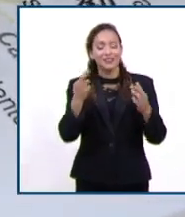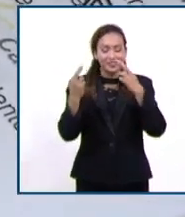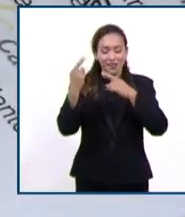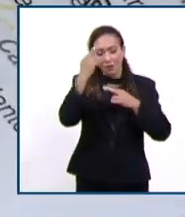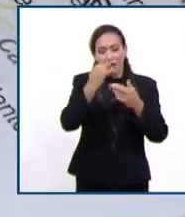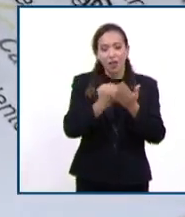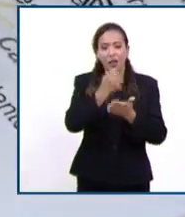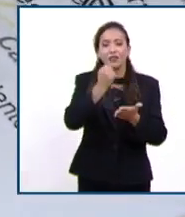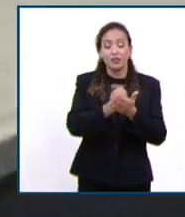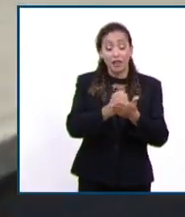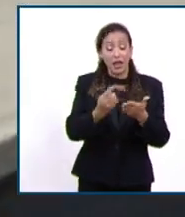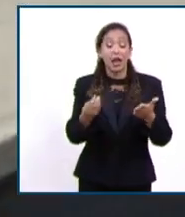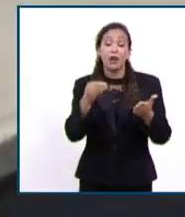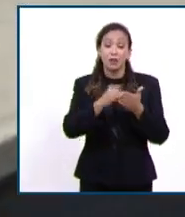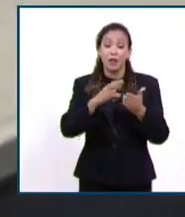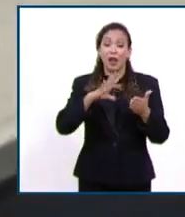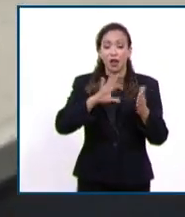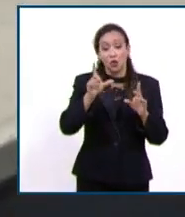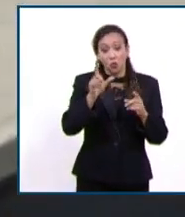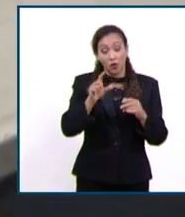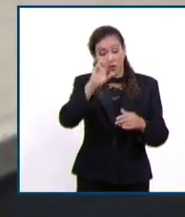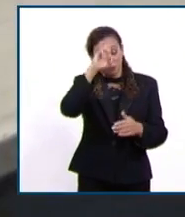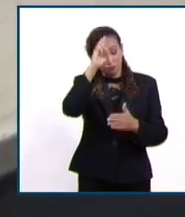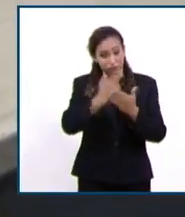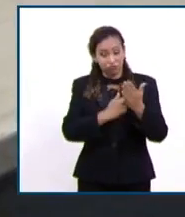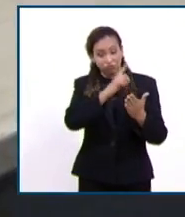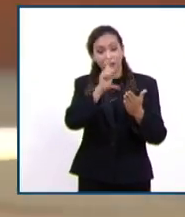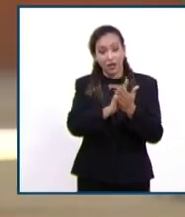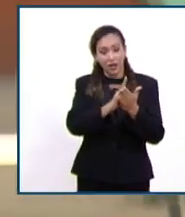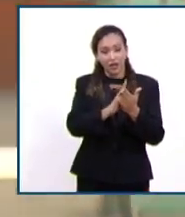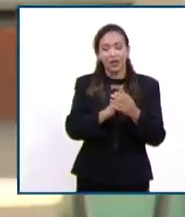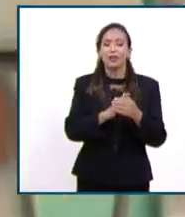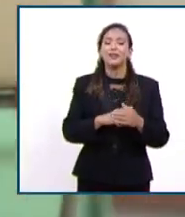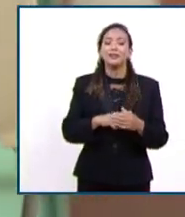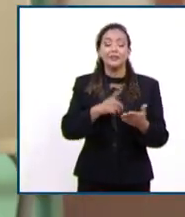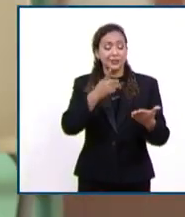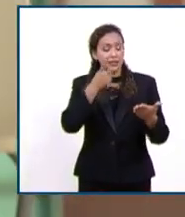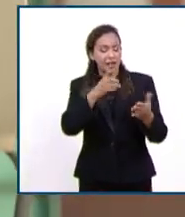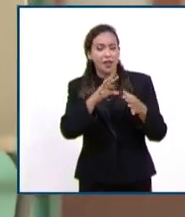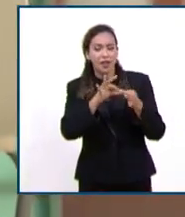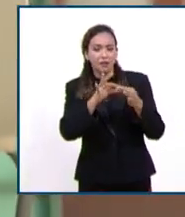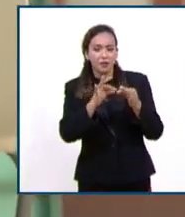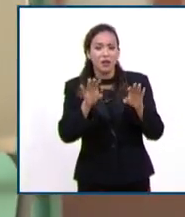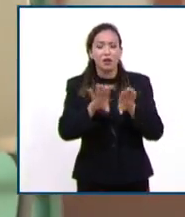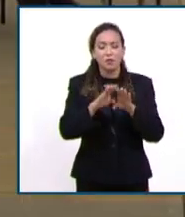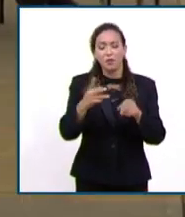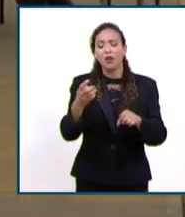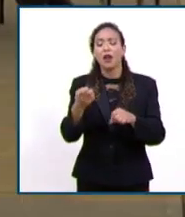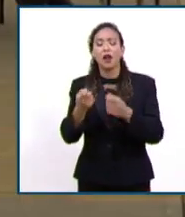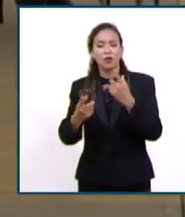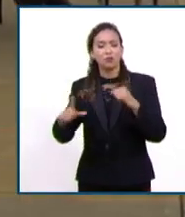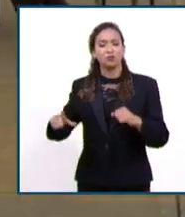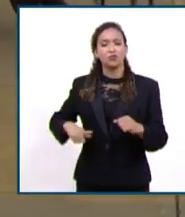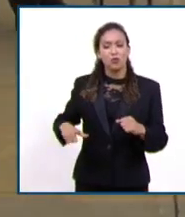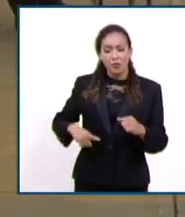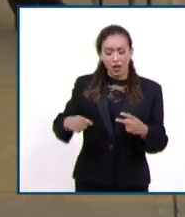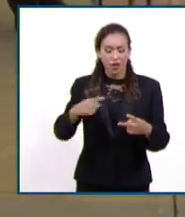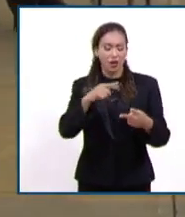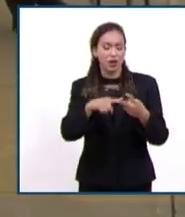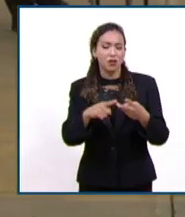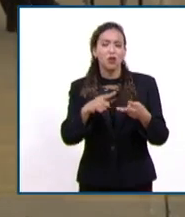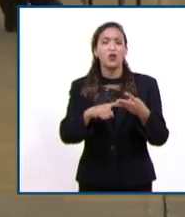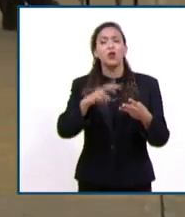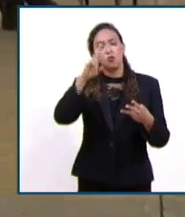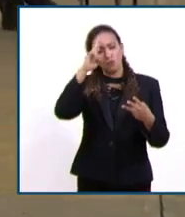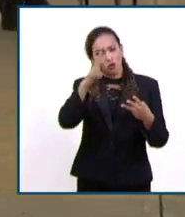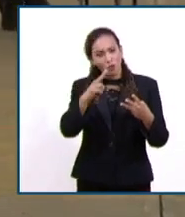se confirmen violaciones a la equidad de la contienda presidencial, la neutralidad del Estado y sus agentes, así como a la prohibición de